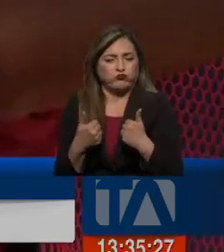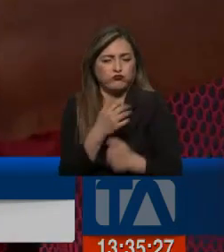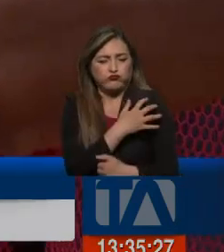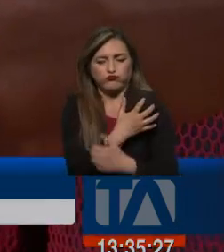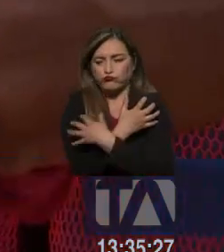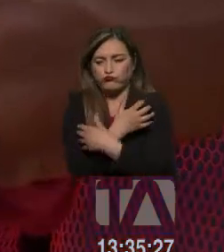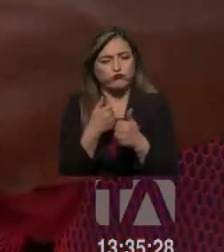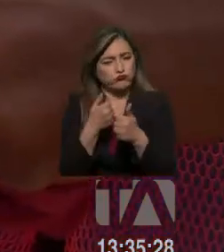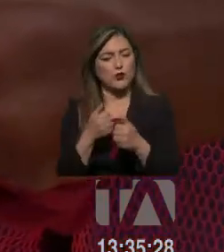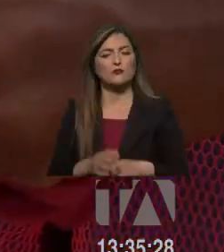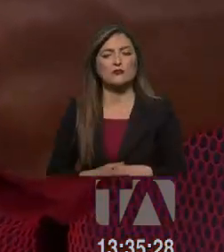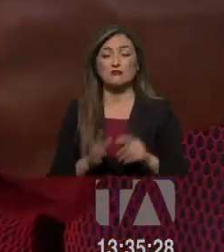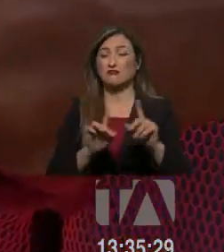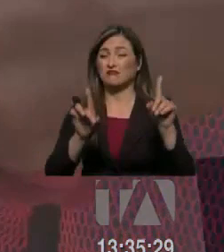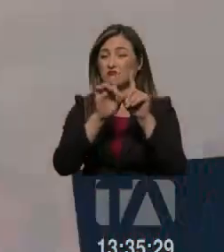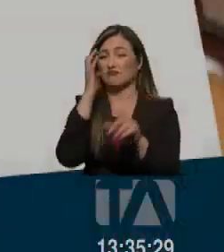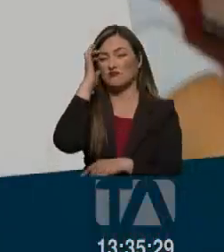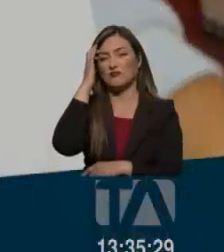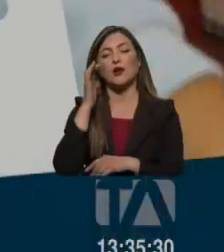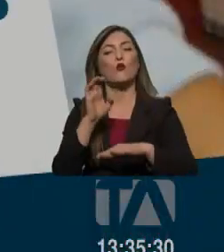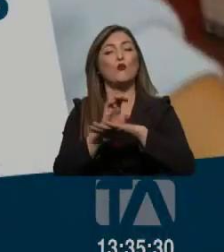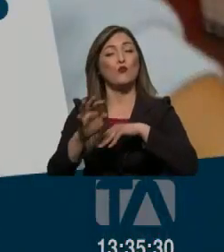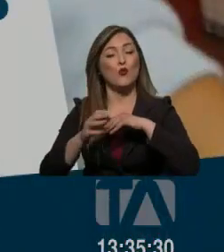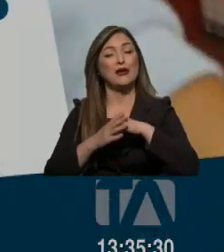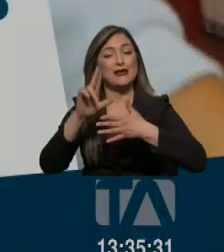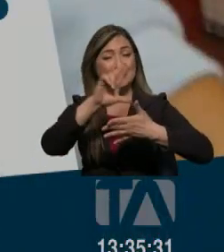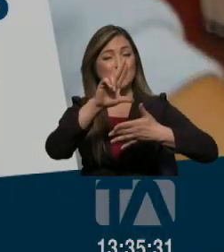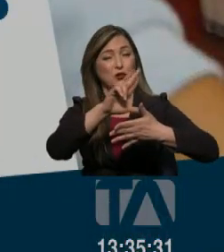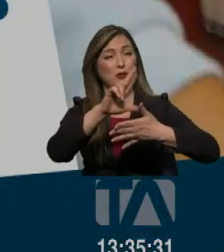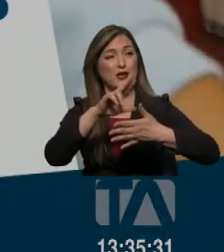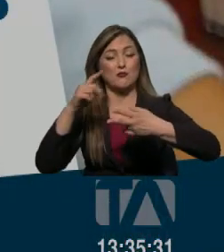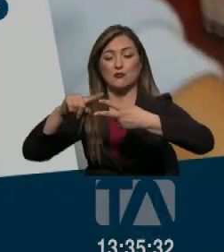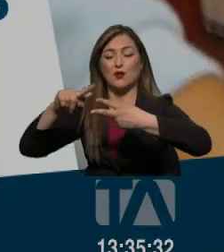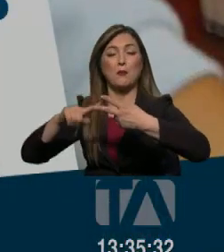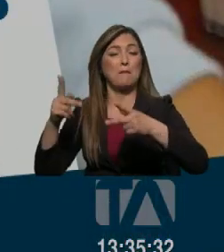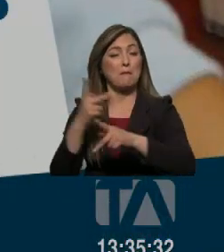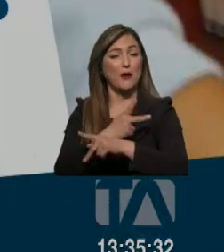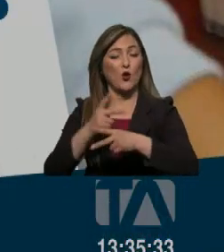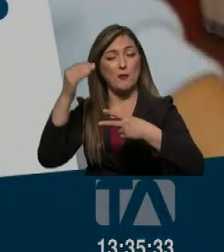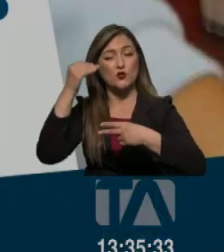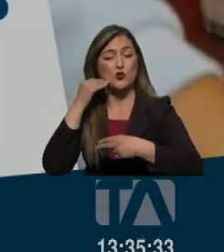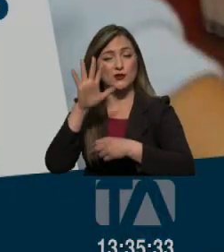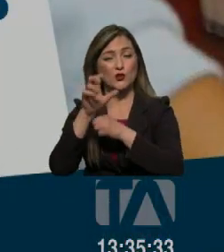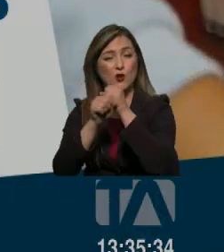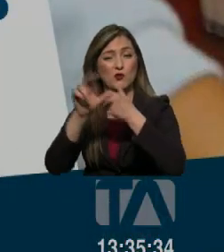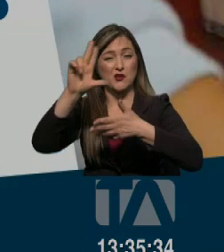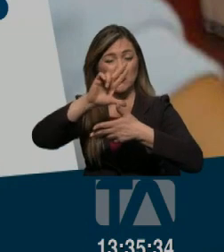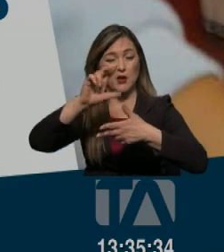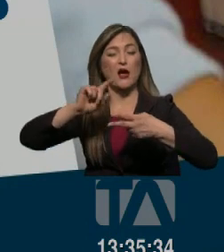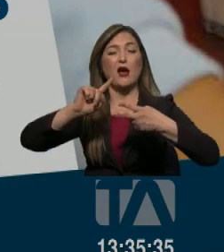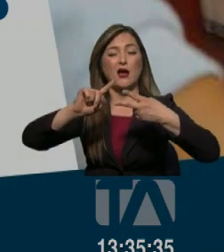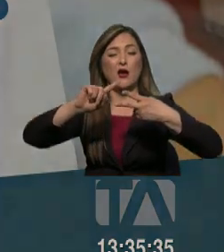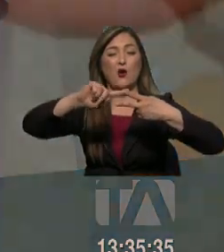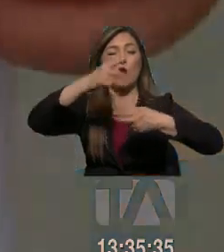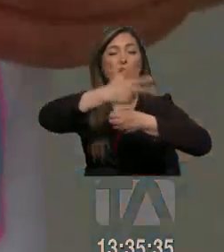las cifras son preocupantes. Ecuador ocupa el segundo lugar en desnutrición crónica en menores de 5 años en Latinoamérica, detrás